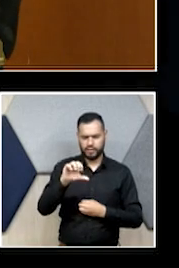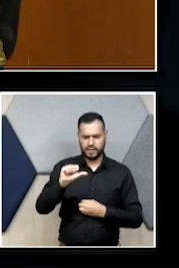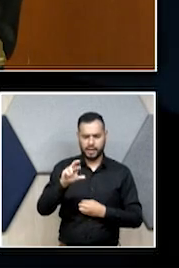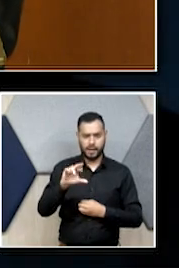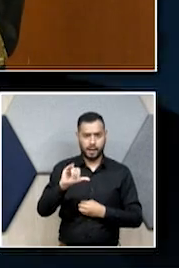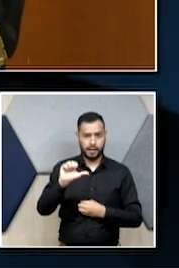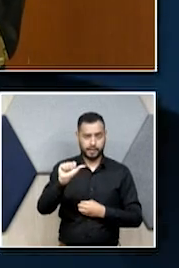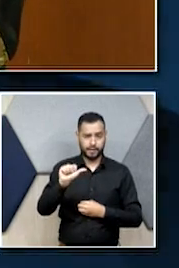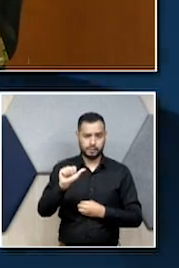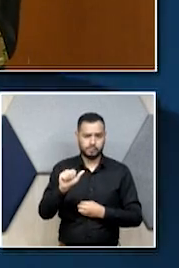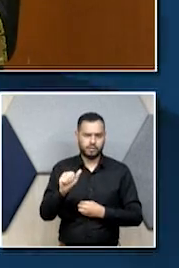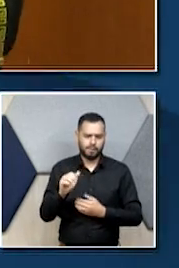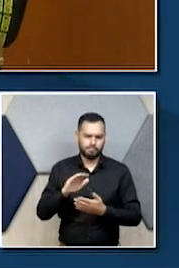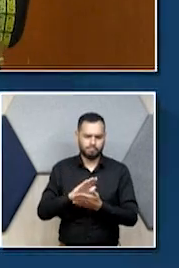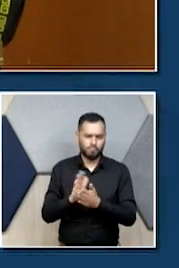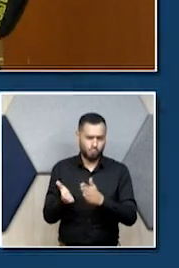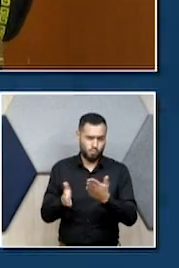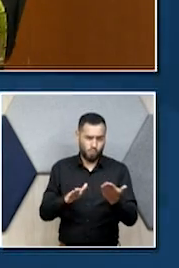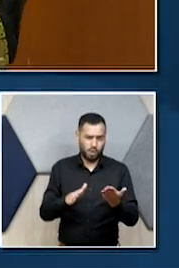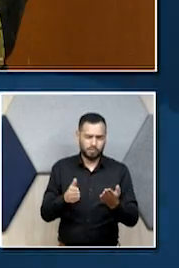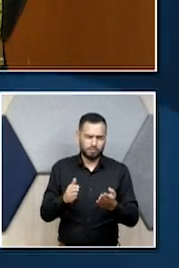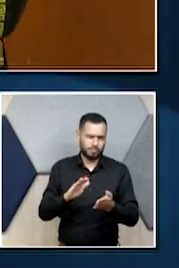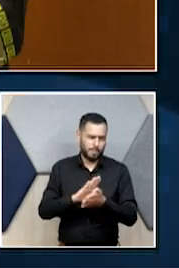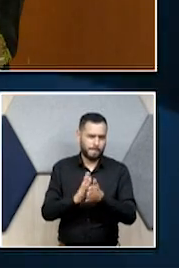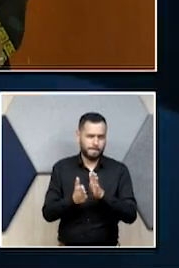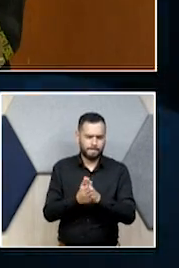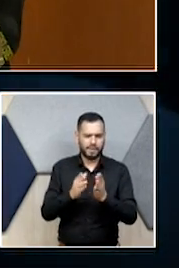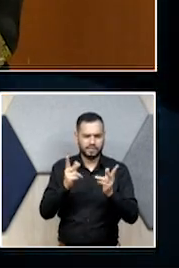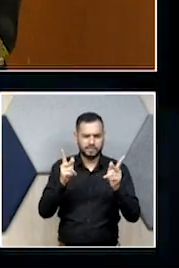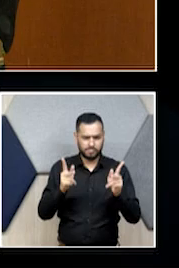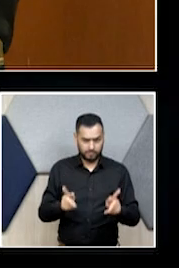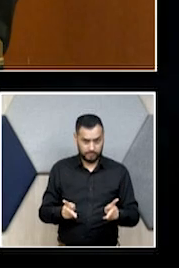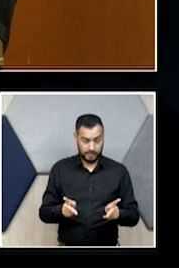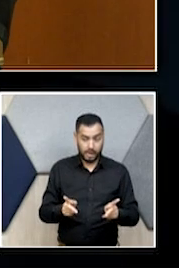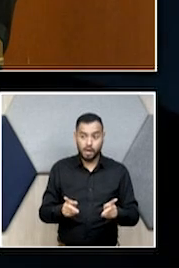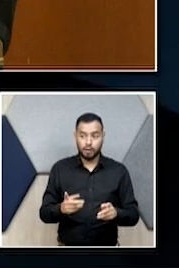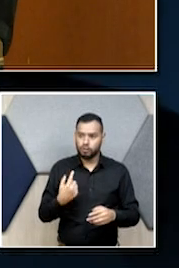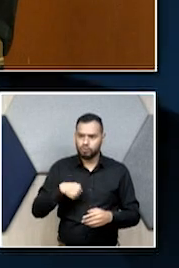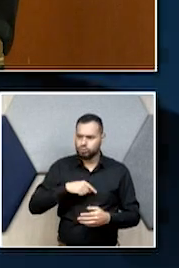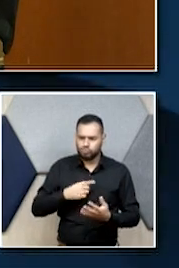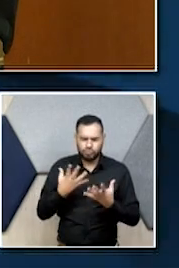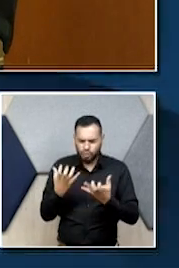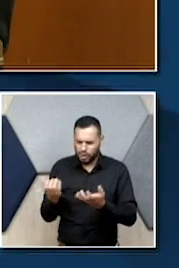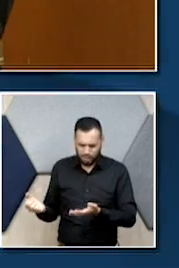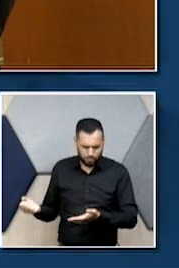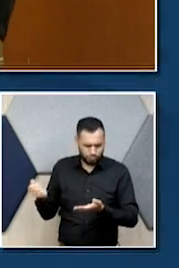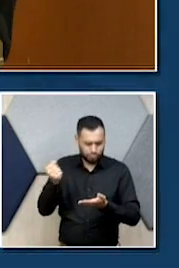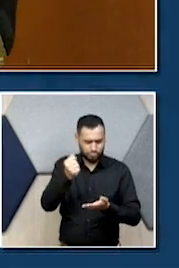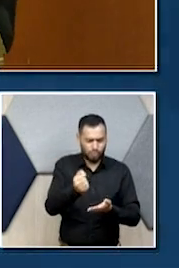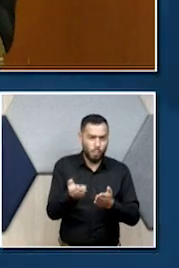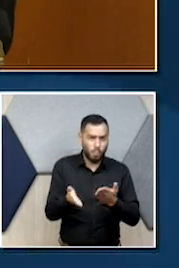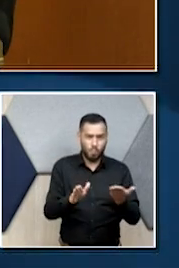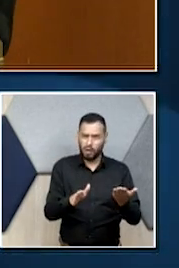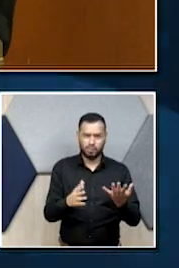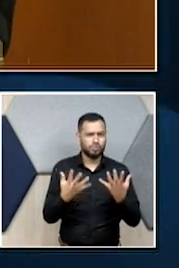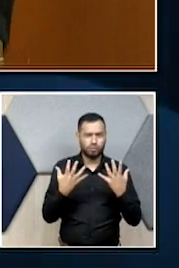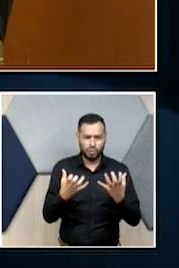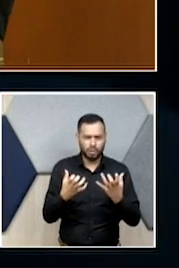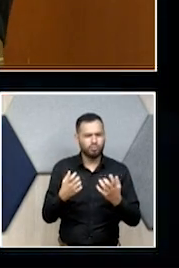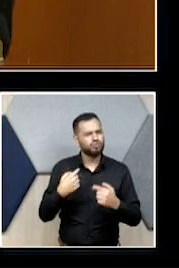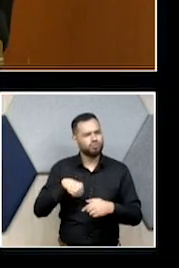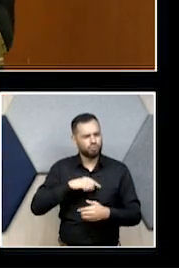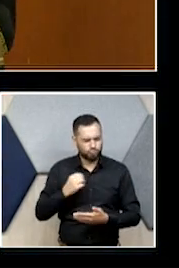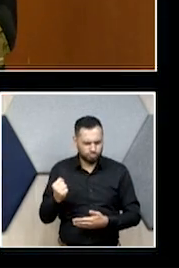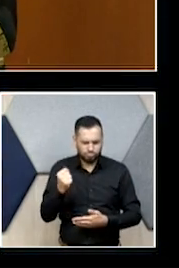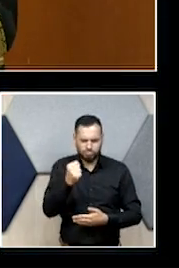descanse, señaló: no quisimos traer a nuestros muertos, sino quisimos traer nuestros sueños, que